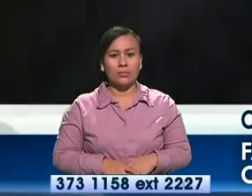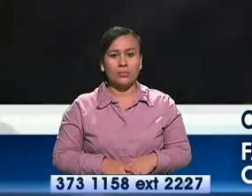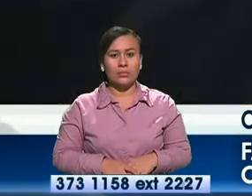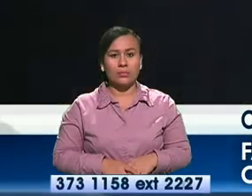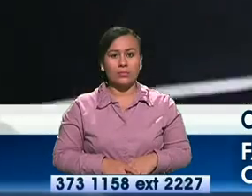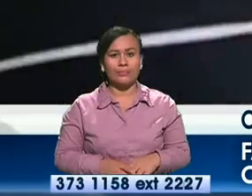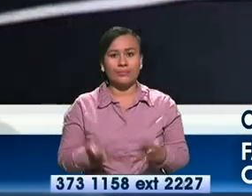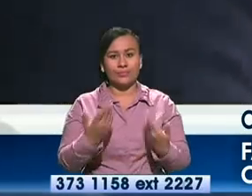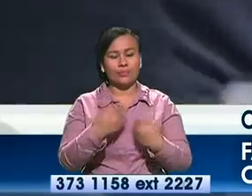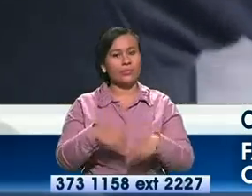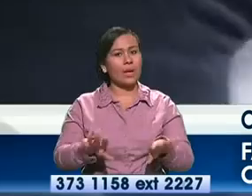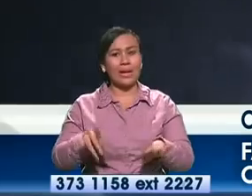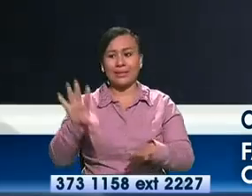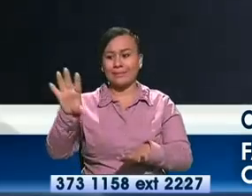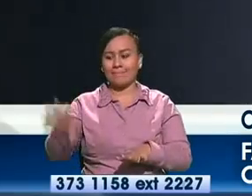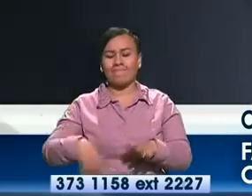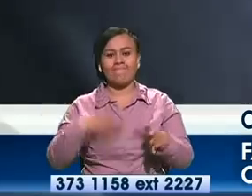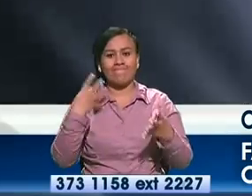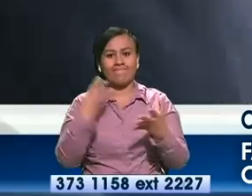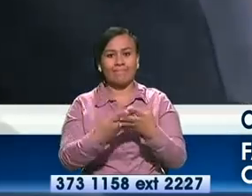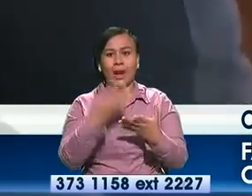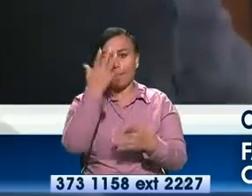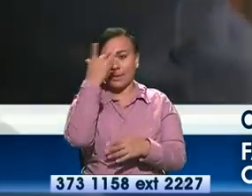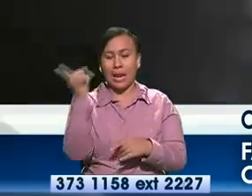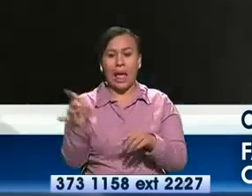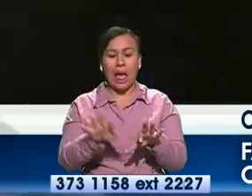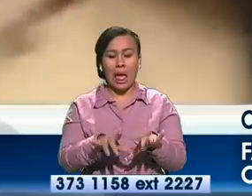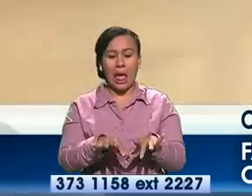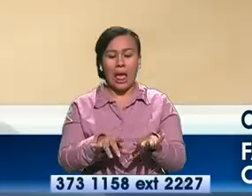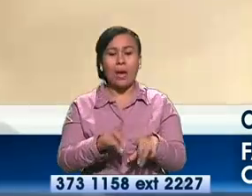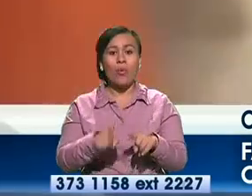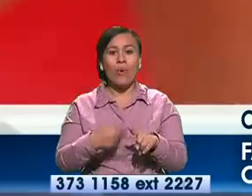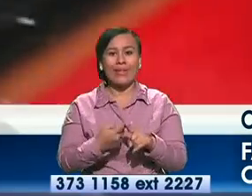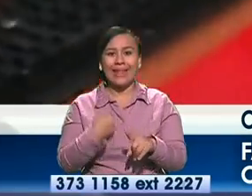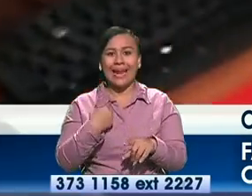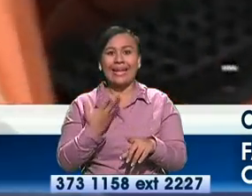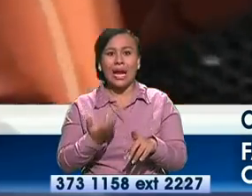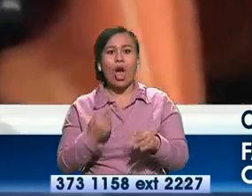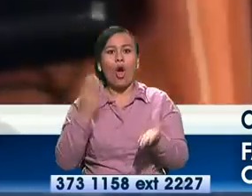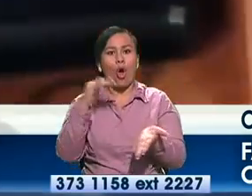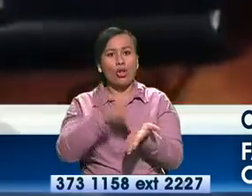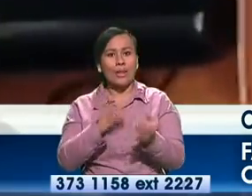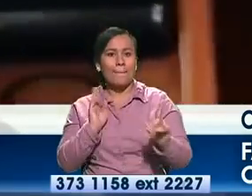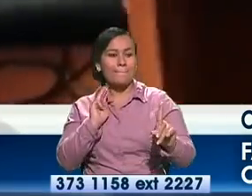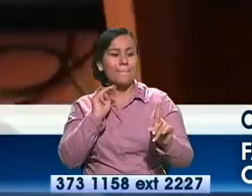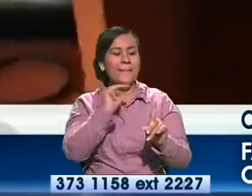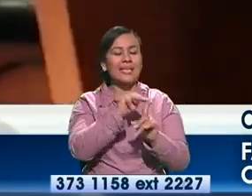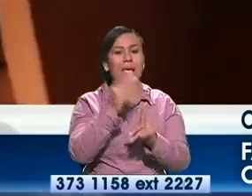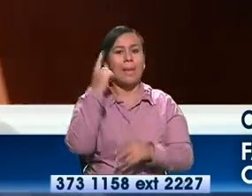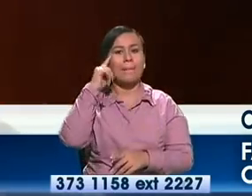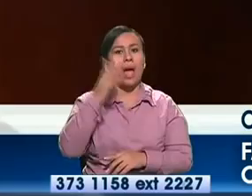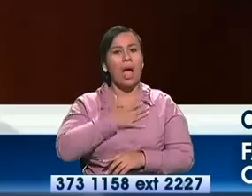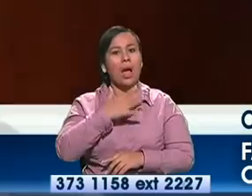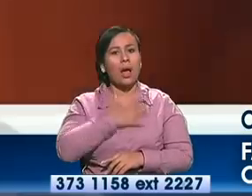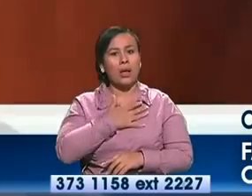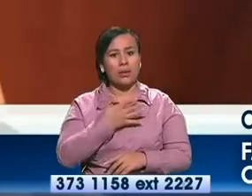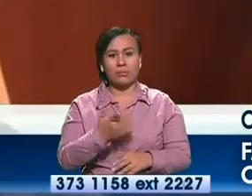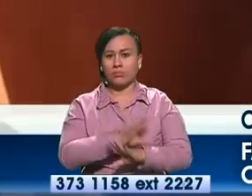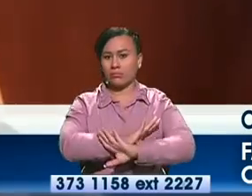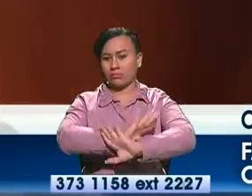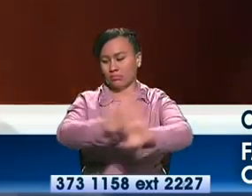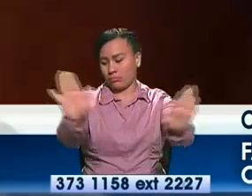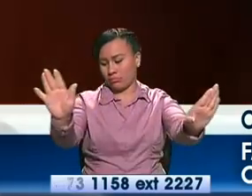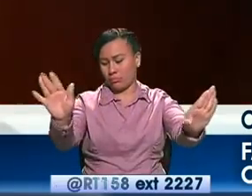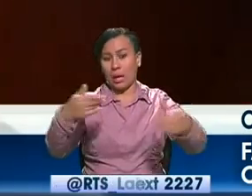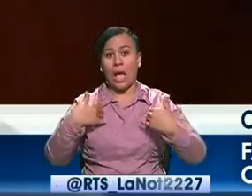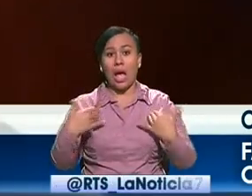Lo captaron con las manos en el teclado, justo cuando pretendía enviar otro texto para crear pánico. Elementos de la